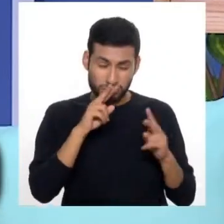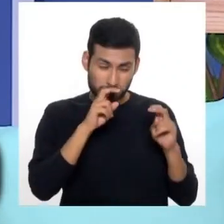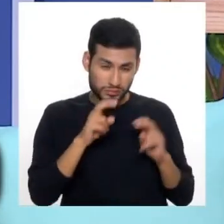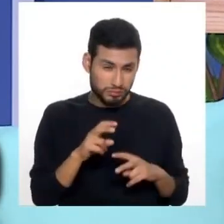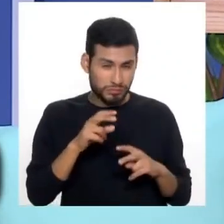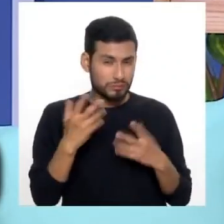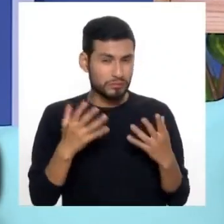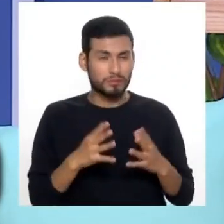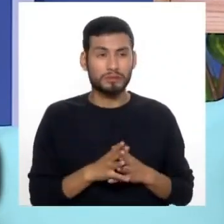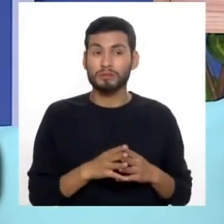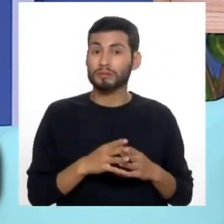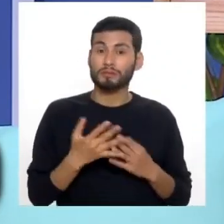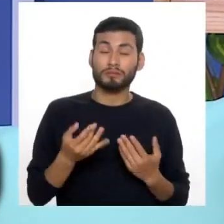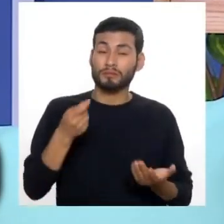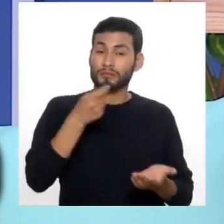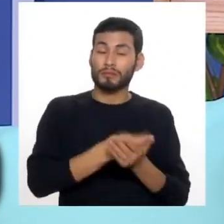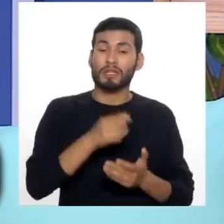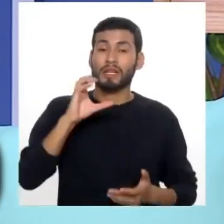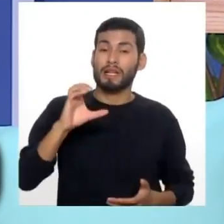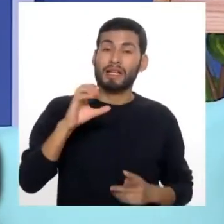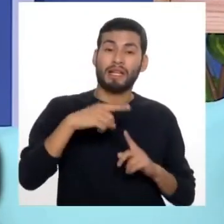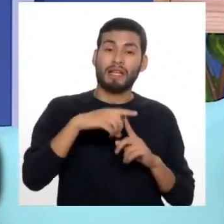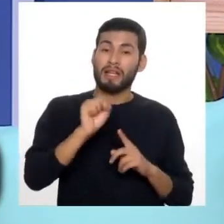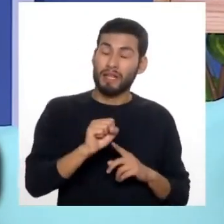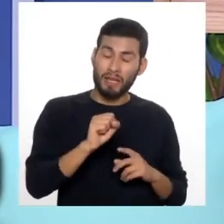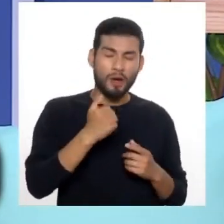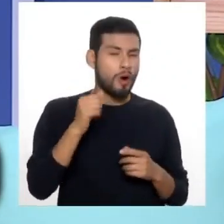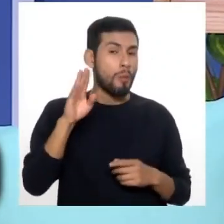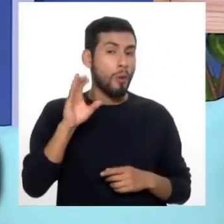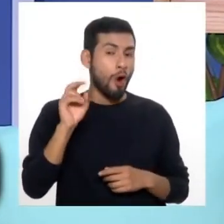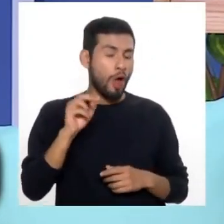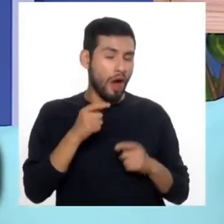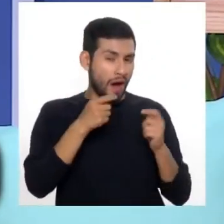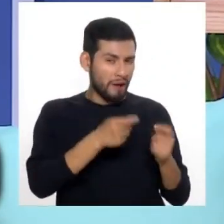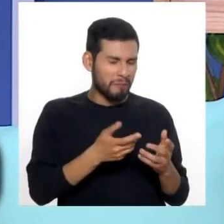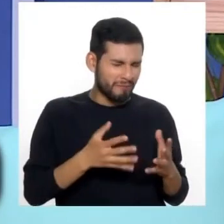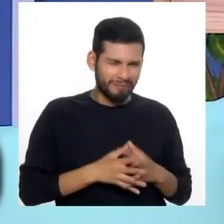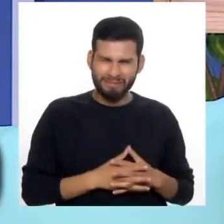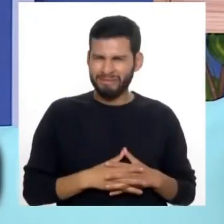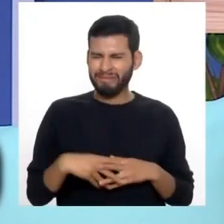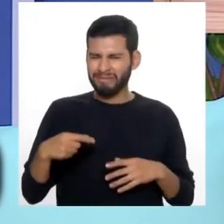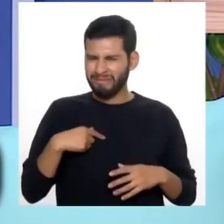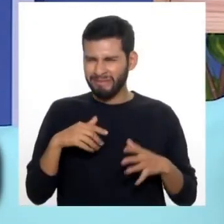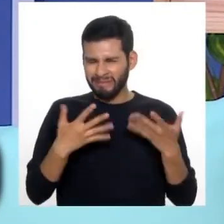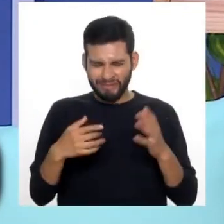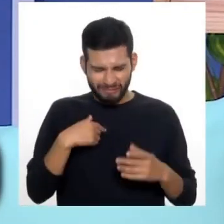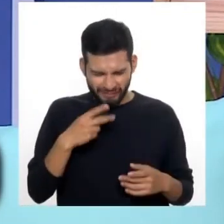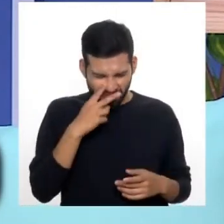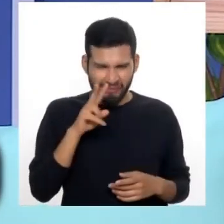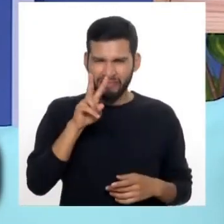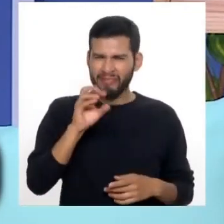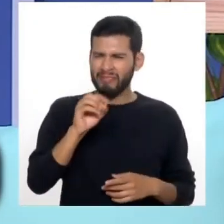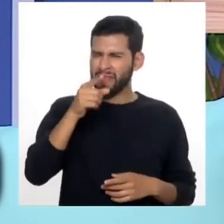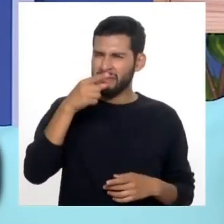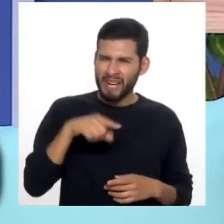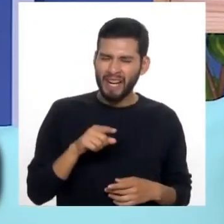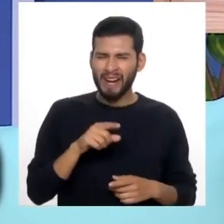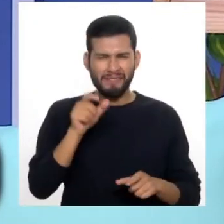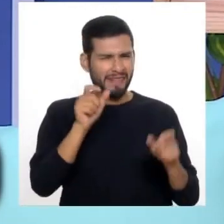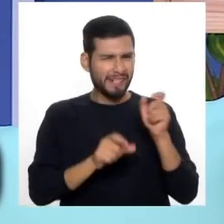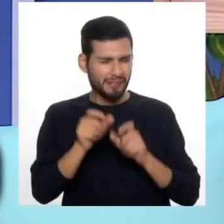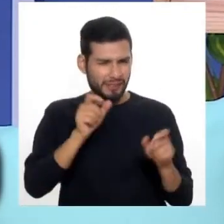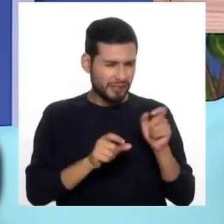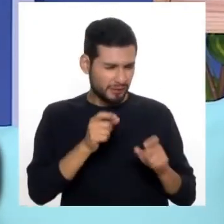¿no? Adelanto de CTS, algún bono, ¿no? Nosotros hemos calculado más o menos son unos 20.000